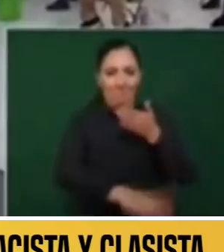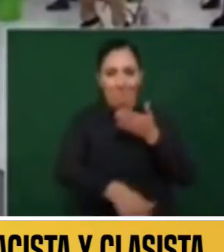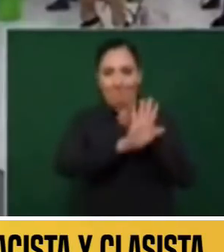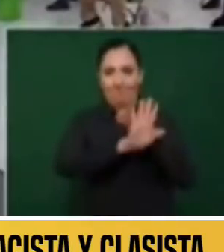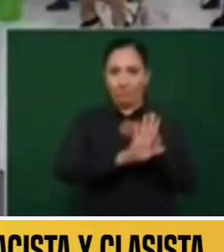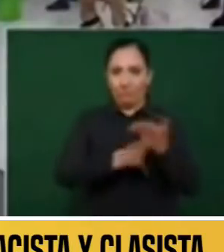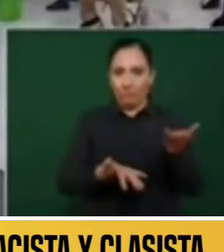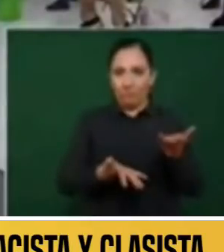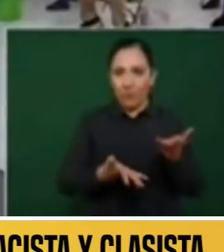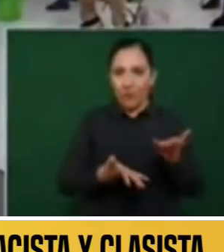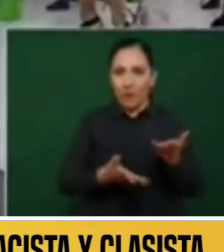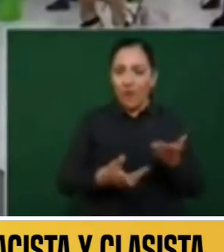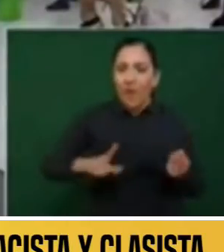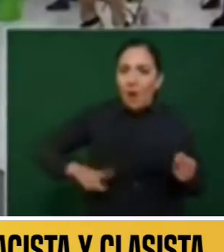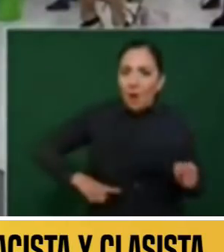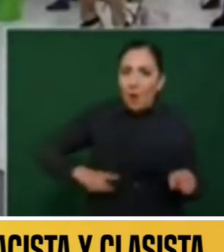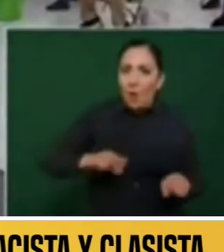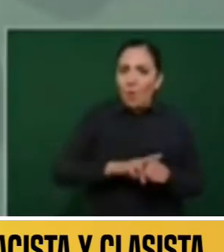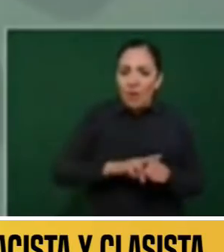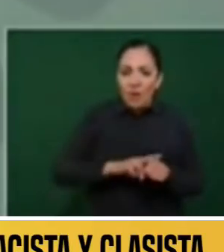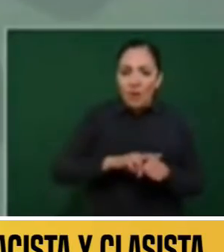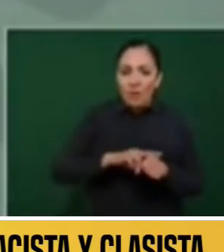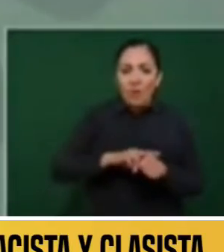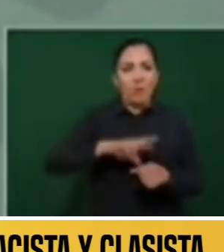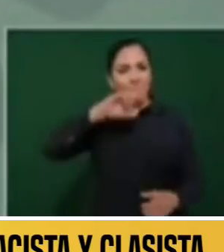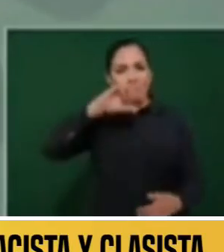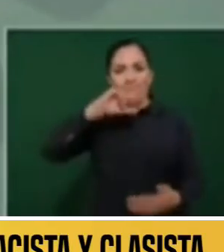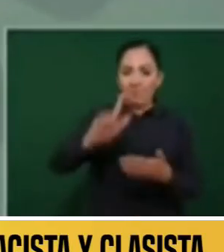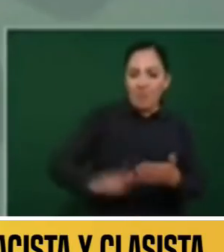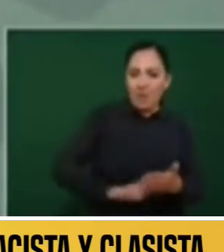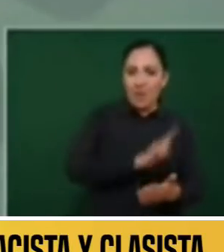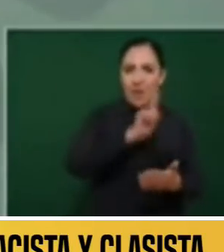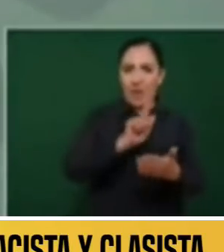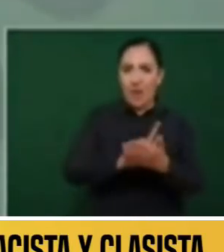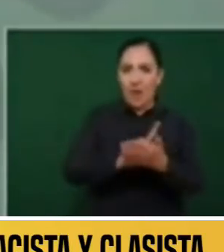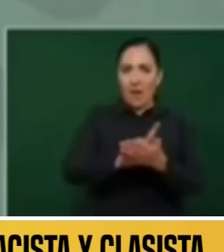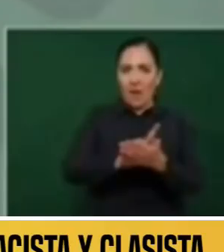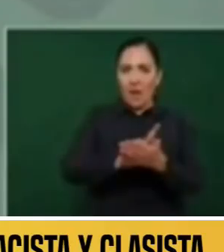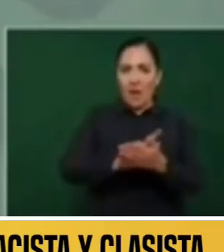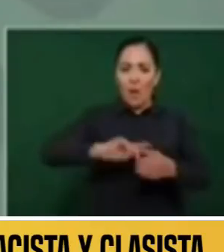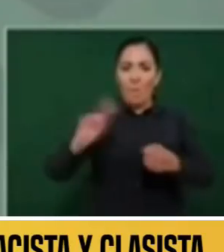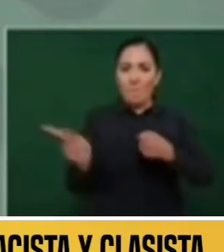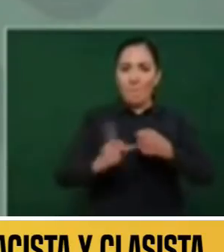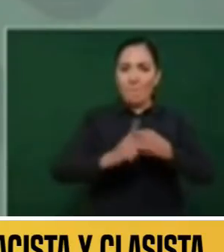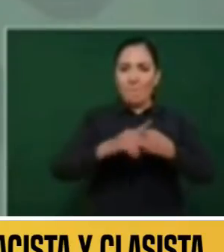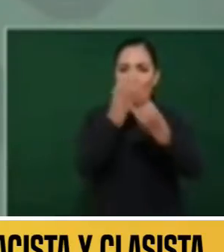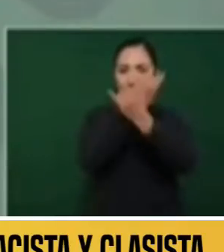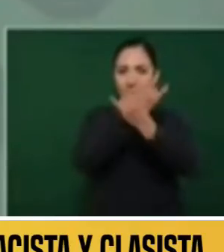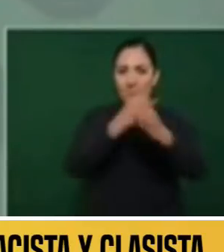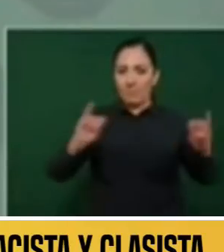gobierno legal y legítimamente constituido de un país independiente y soberano.